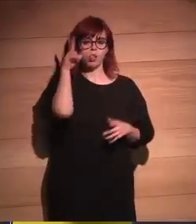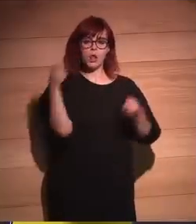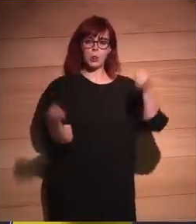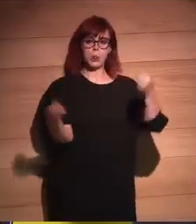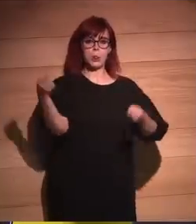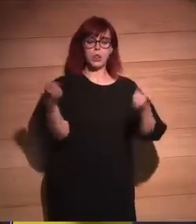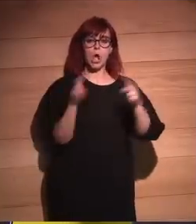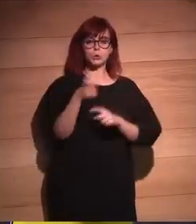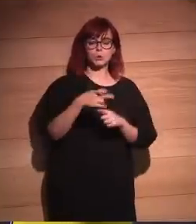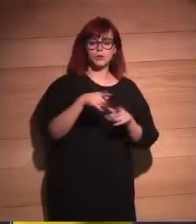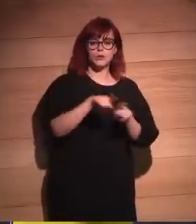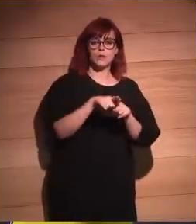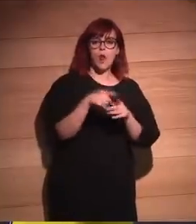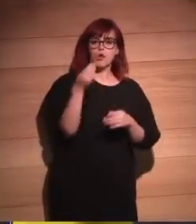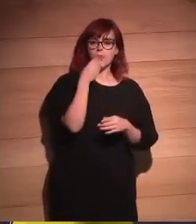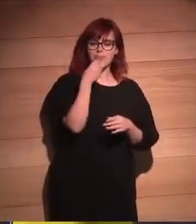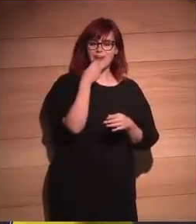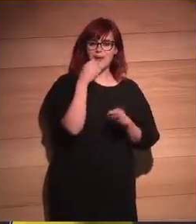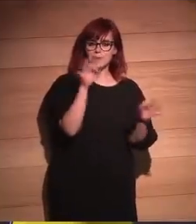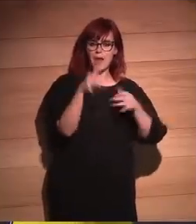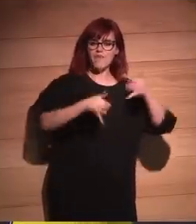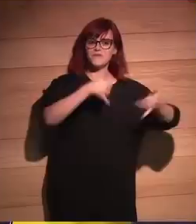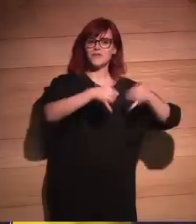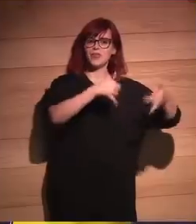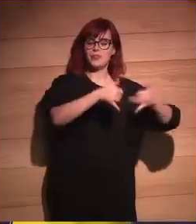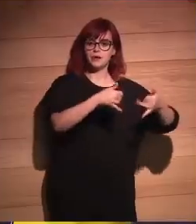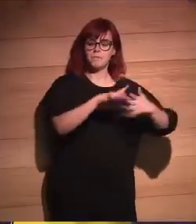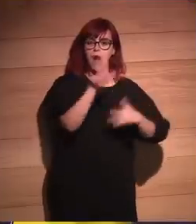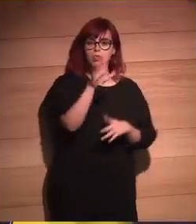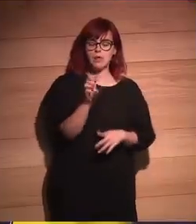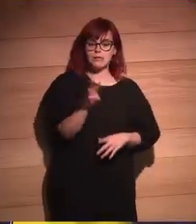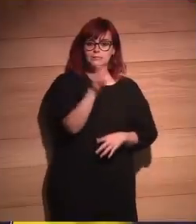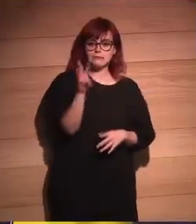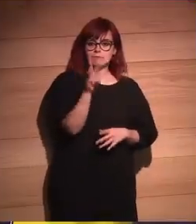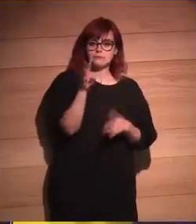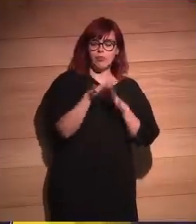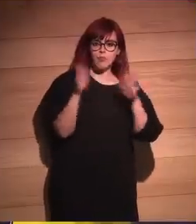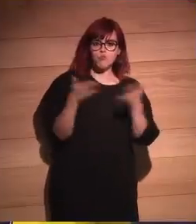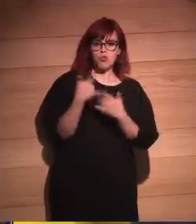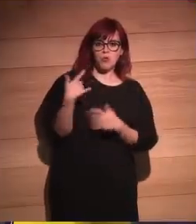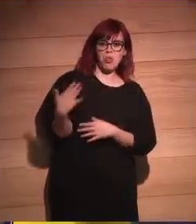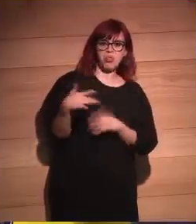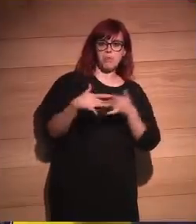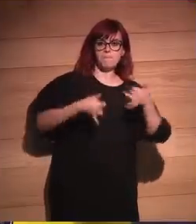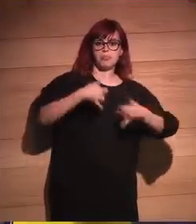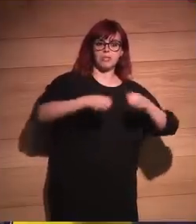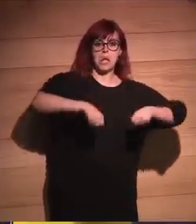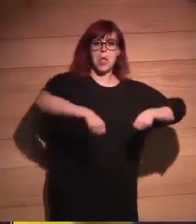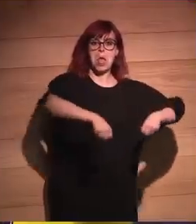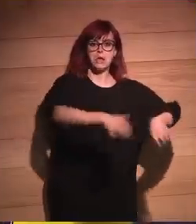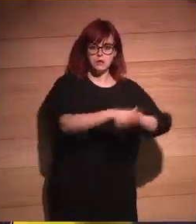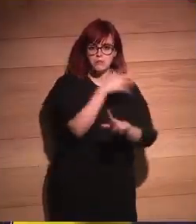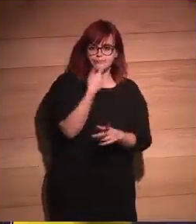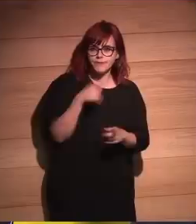de Deliveroo en bicicleta, que eran cosas que decíamos que antes era del tercer mundo, por eso digo el tuk-tuk, ¿no? Pues creo que